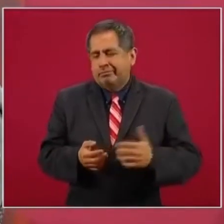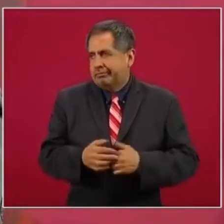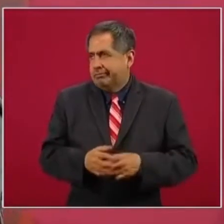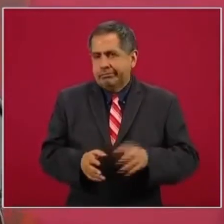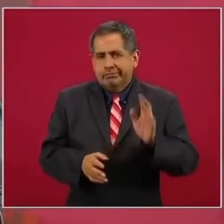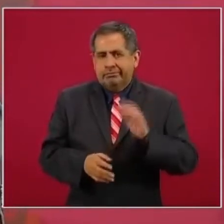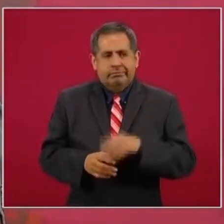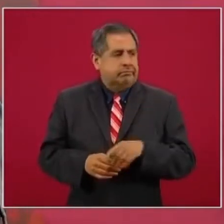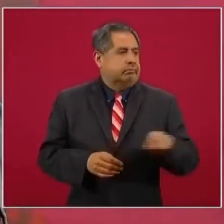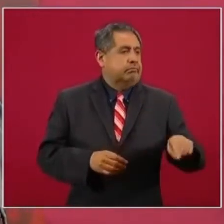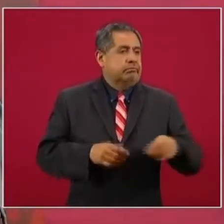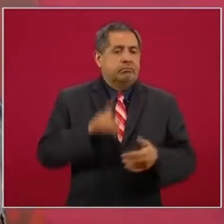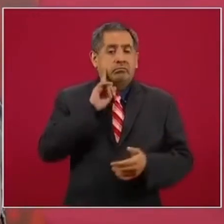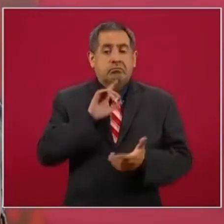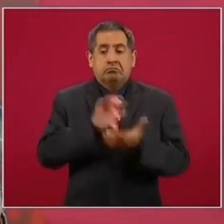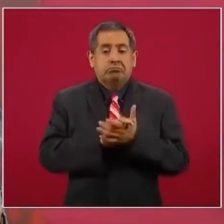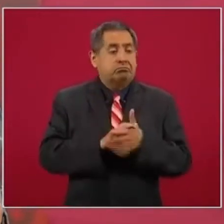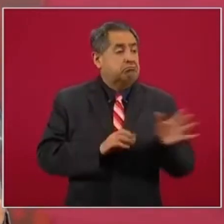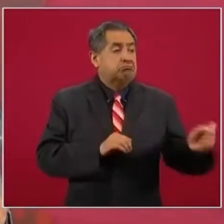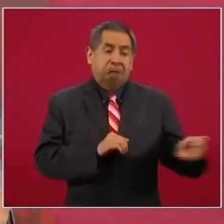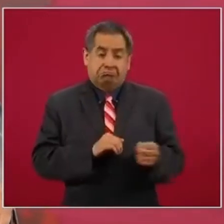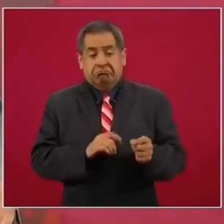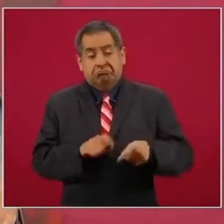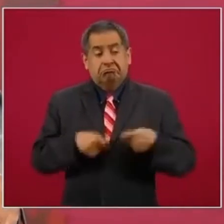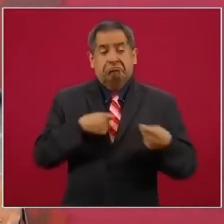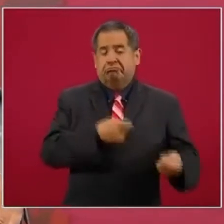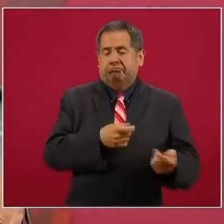Hasta metían a sus esposas,